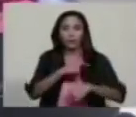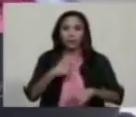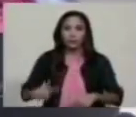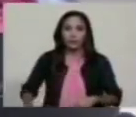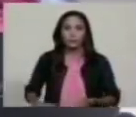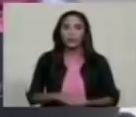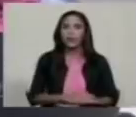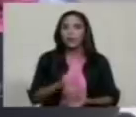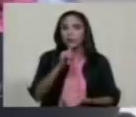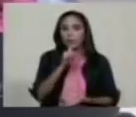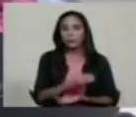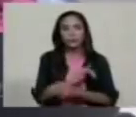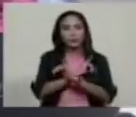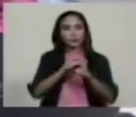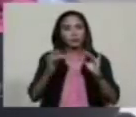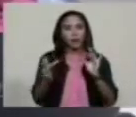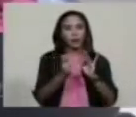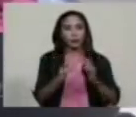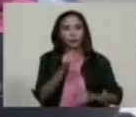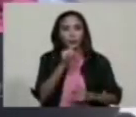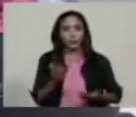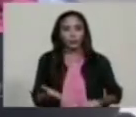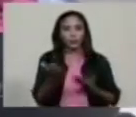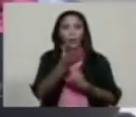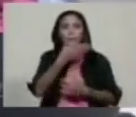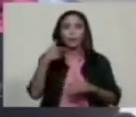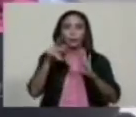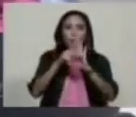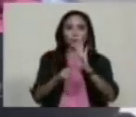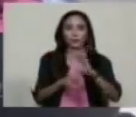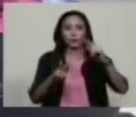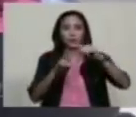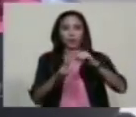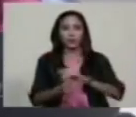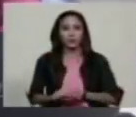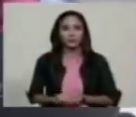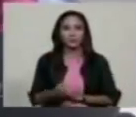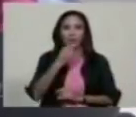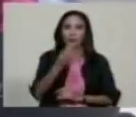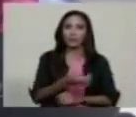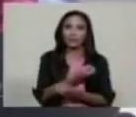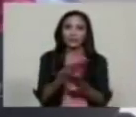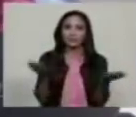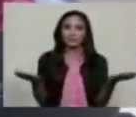esta información vamos a despedir este contacto en directo. Continúen disfrutando de la programación que les ofrece Venezolana de Televisión.